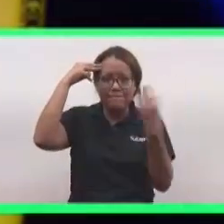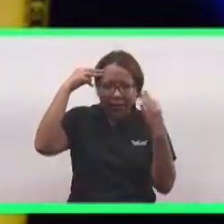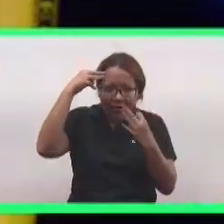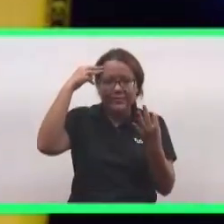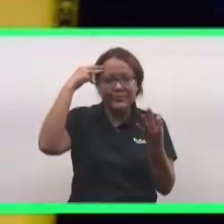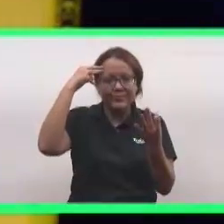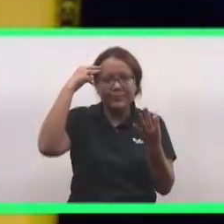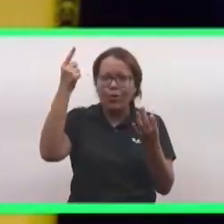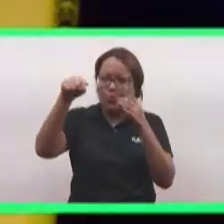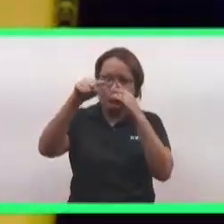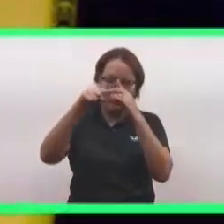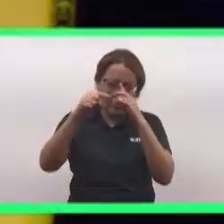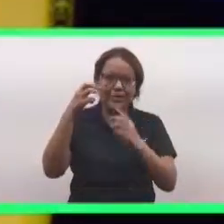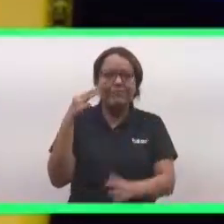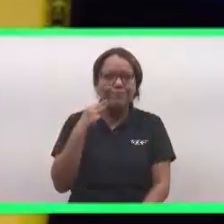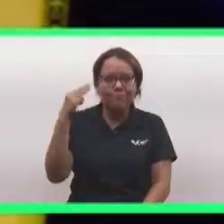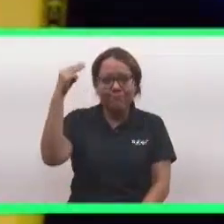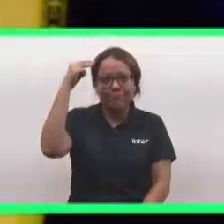Crezca.